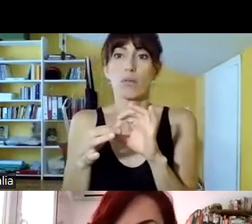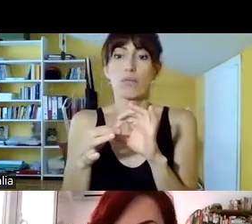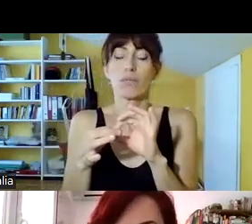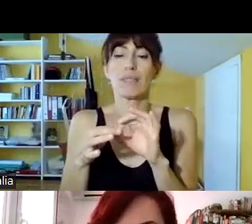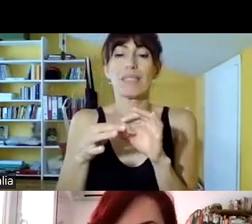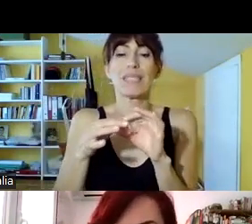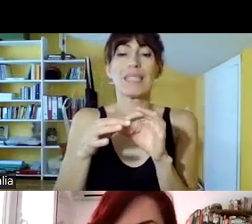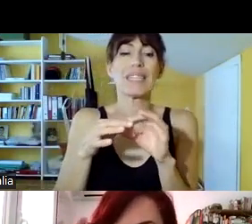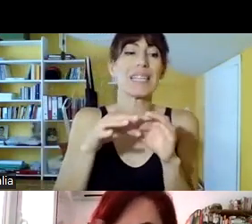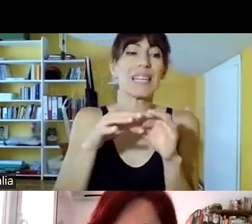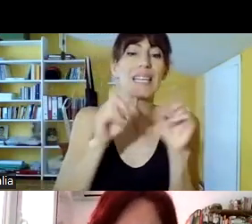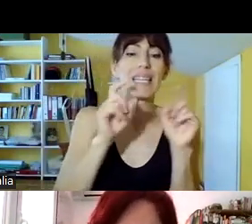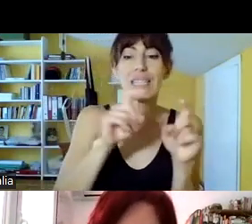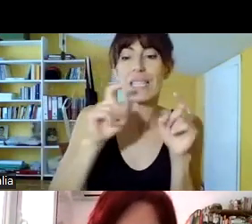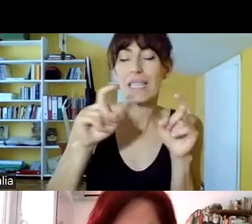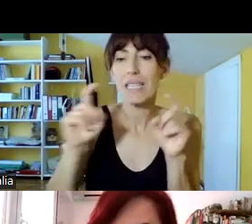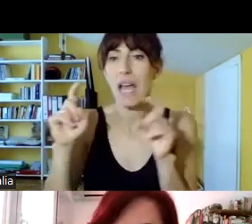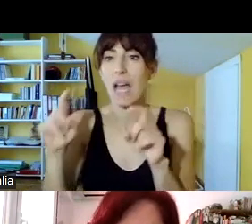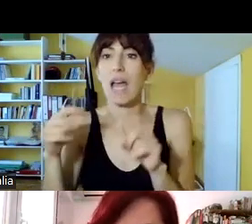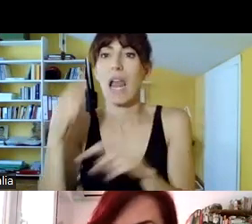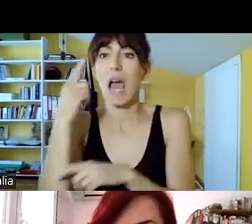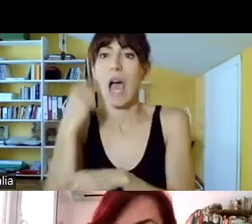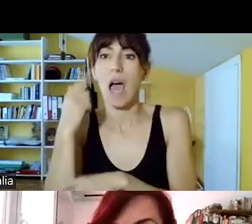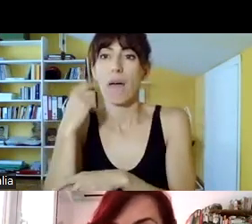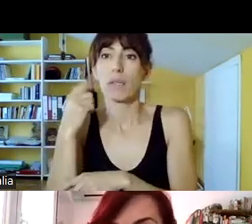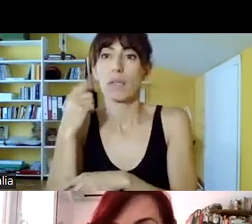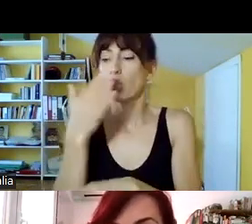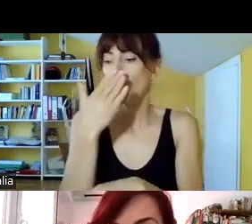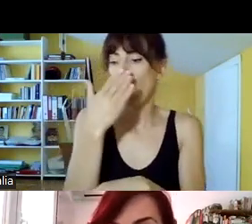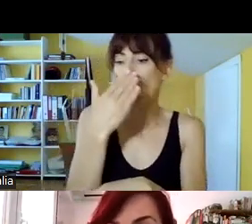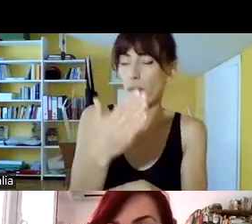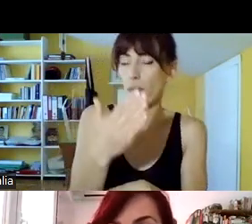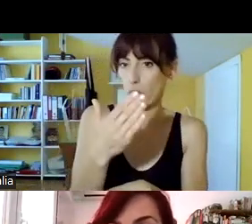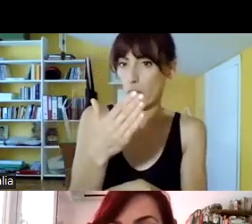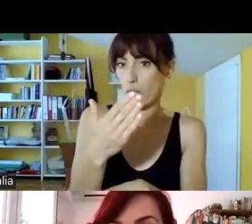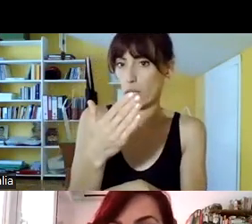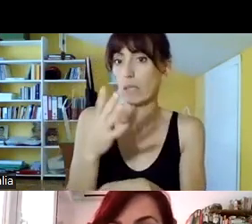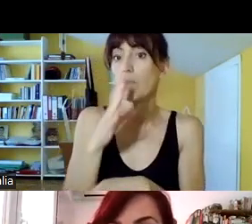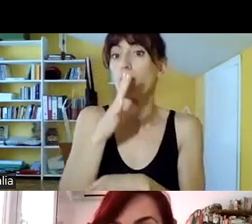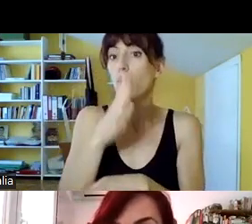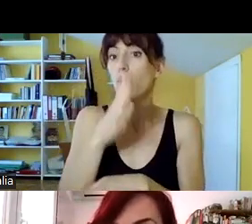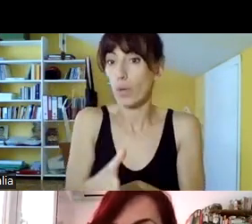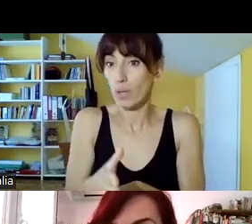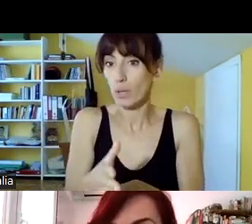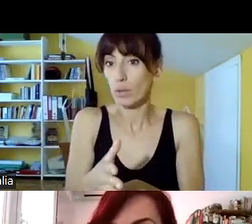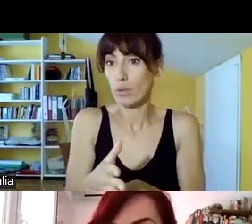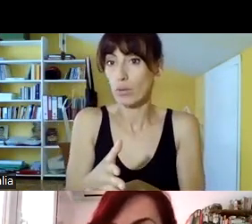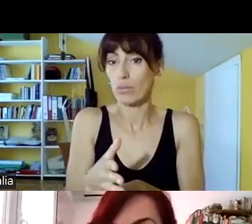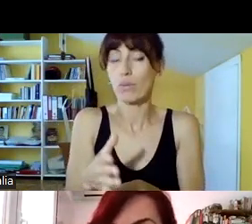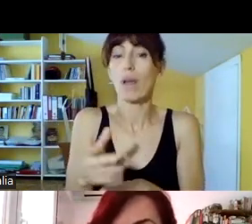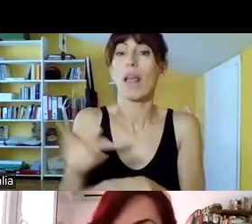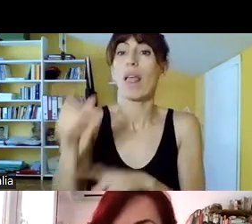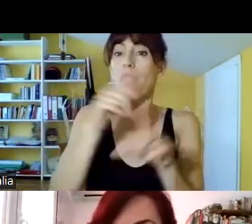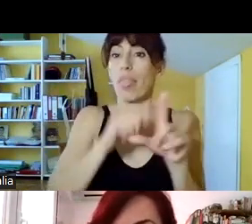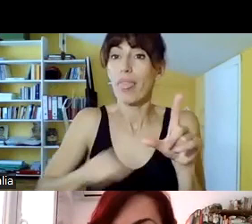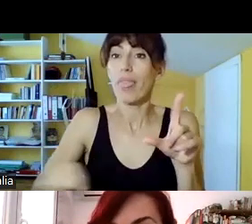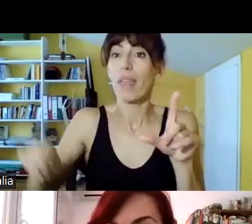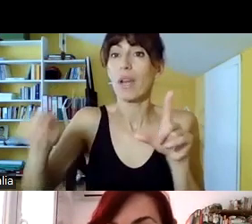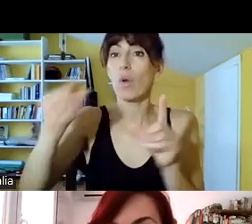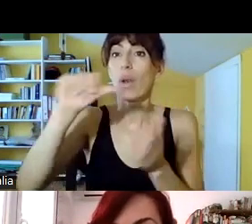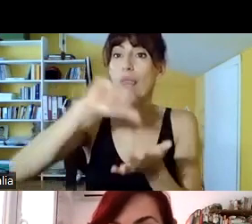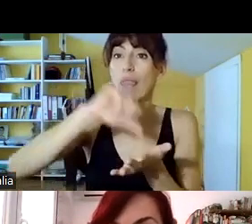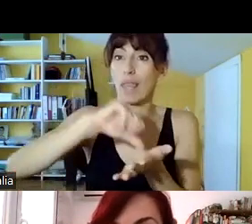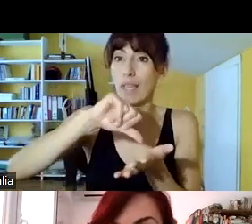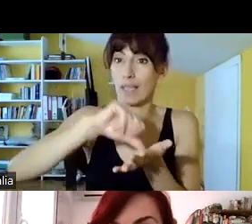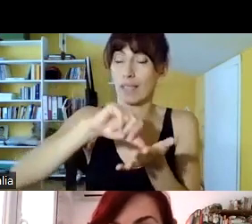y conductas, y que por tanto en esos círculos concéntricos que había al principio están en el círculo más